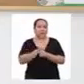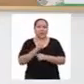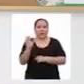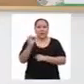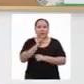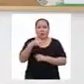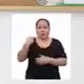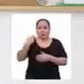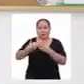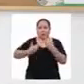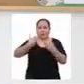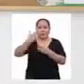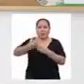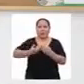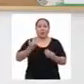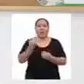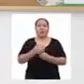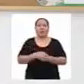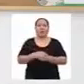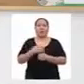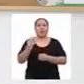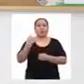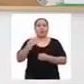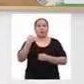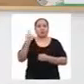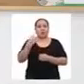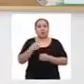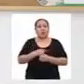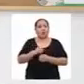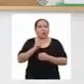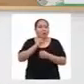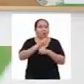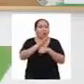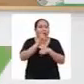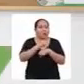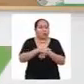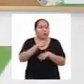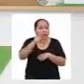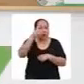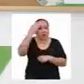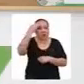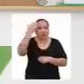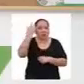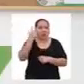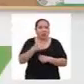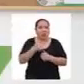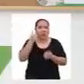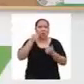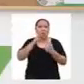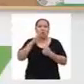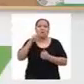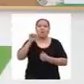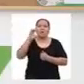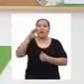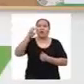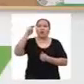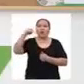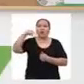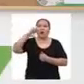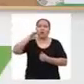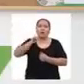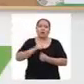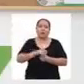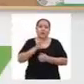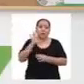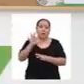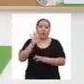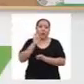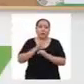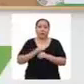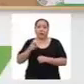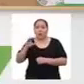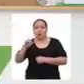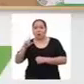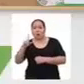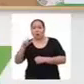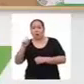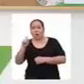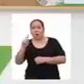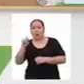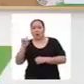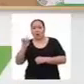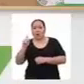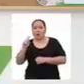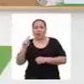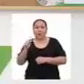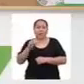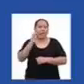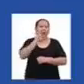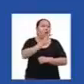sigue el mismo procedimiento, solo con la sugerencia que debemos saber qué frecuencias hallar, si es una variable cualitativa o una